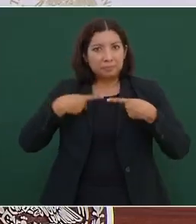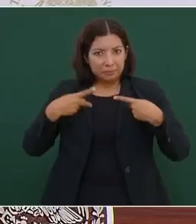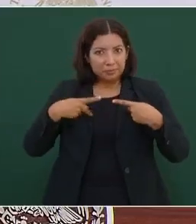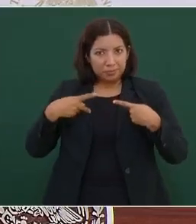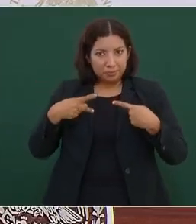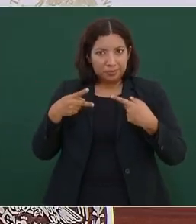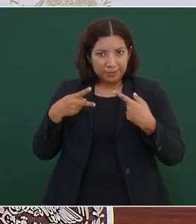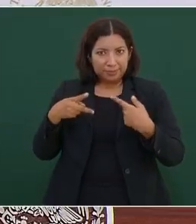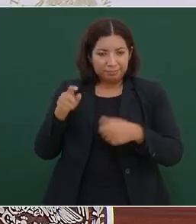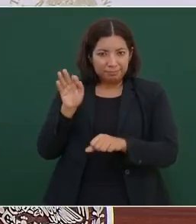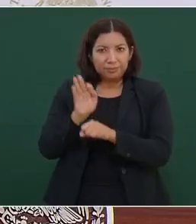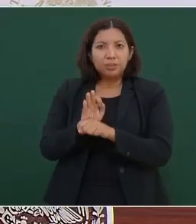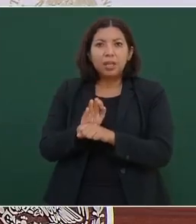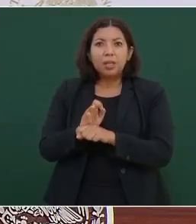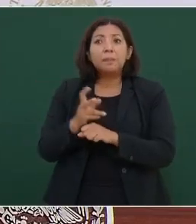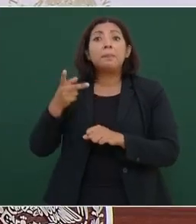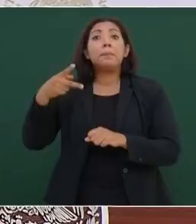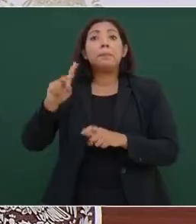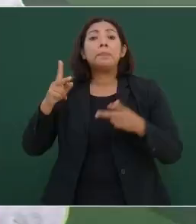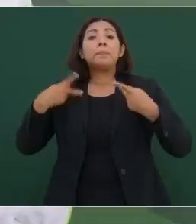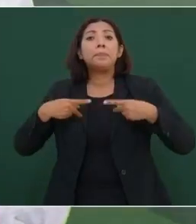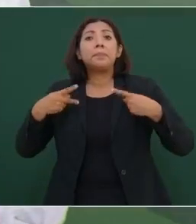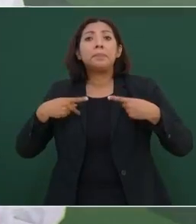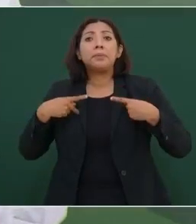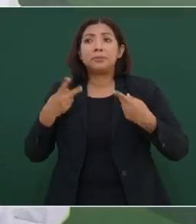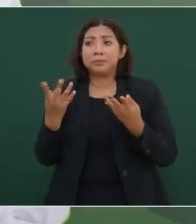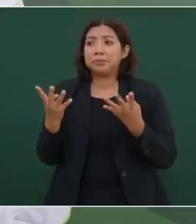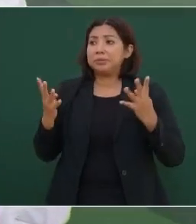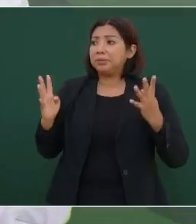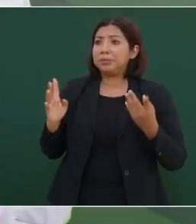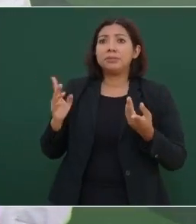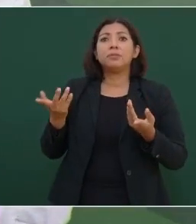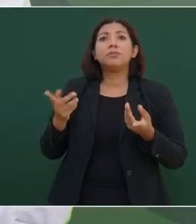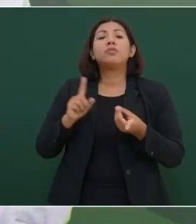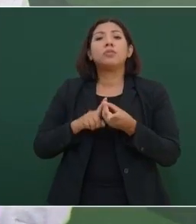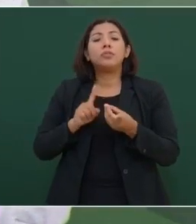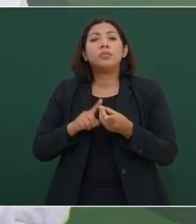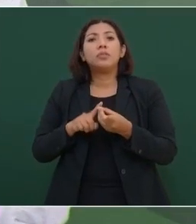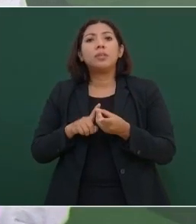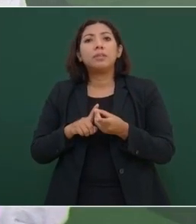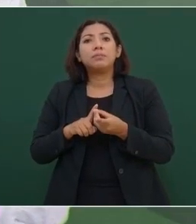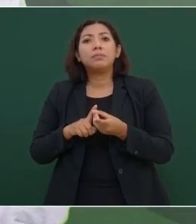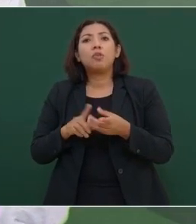¿dónde están? ¿Cómo es que se permitió todo esto?